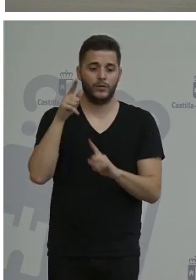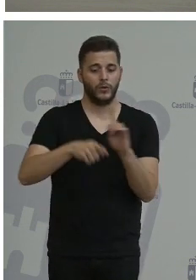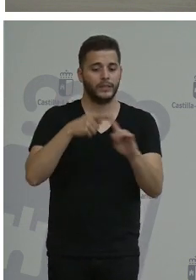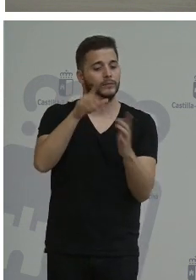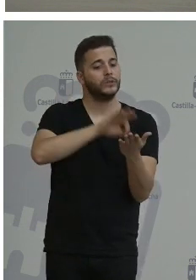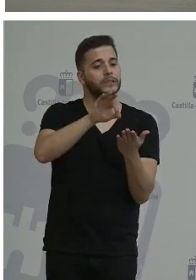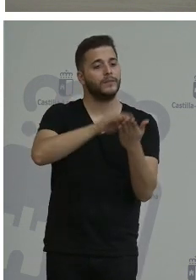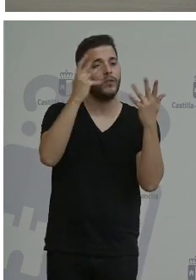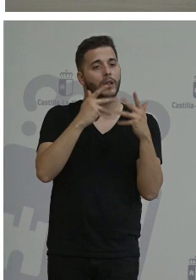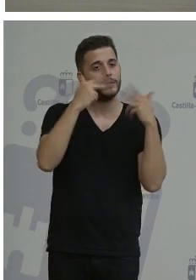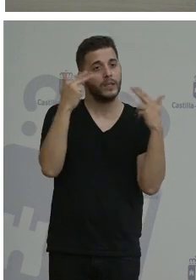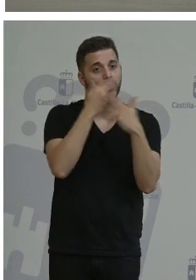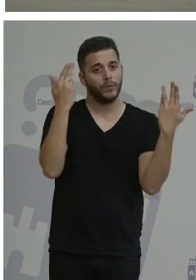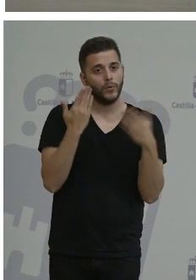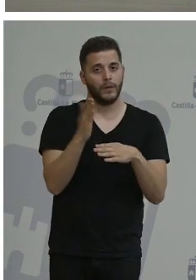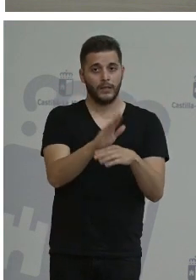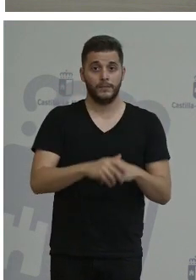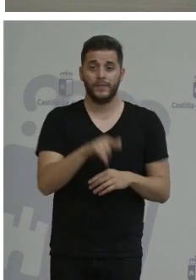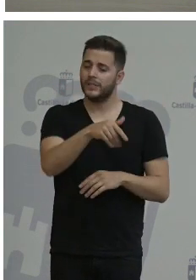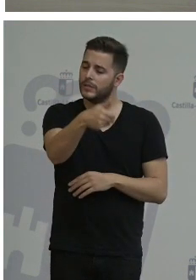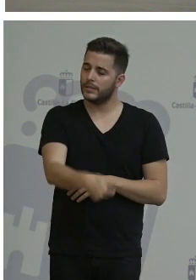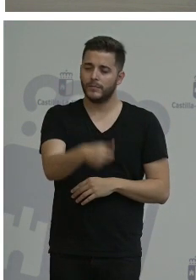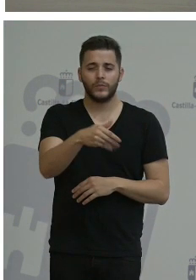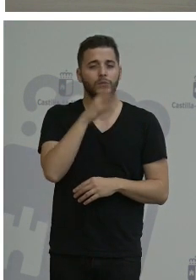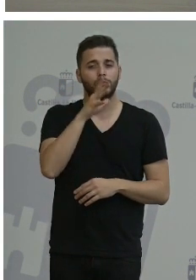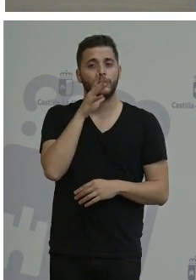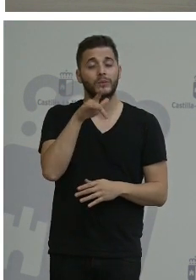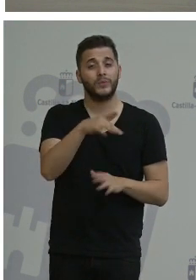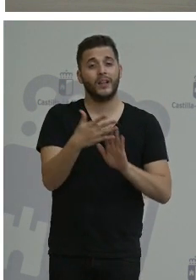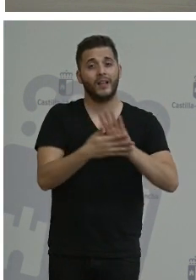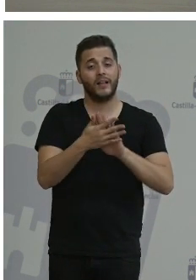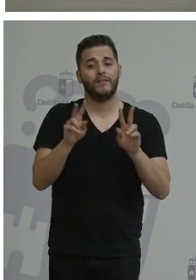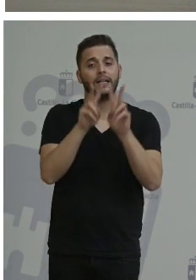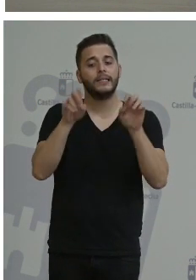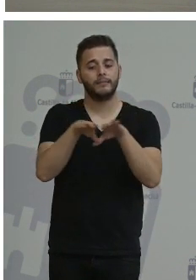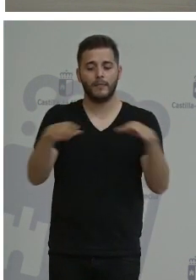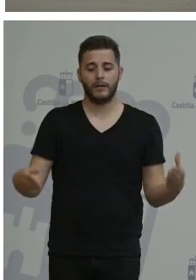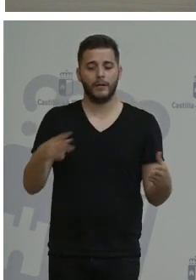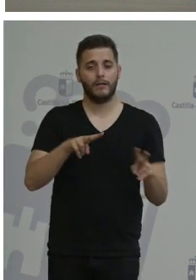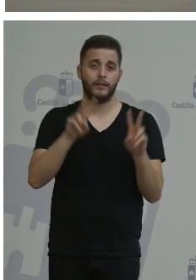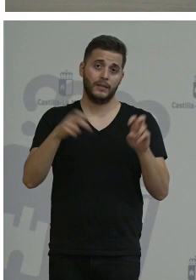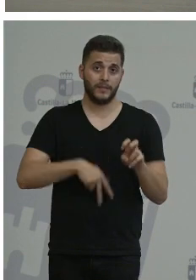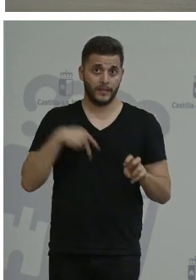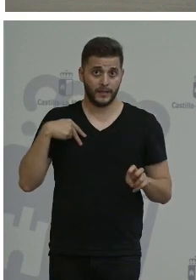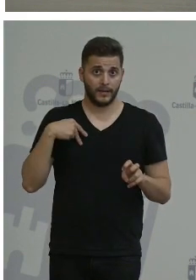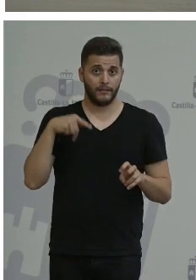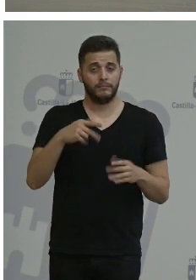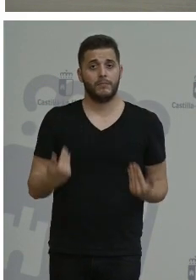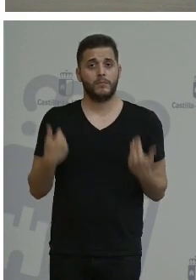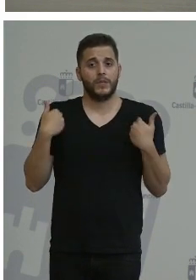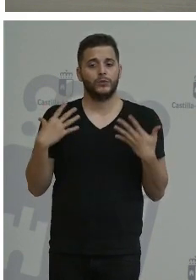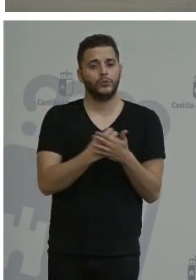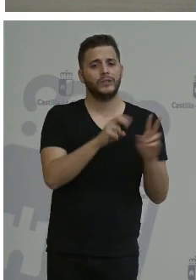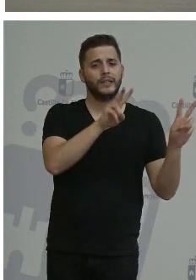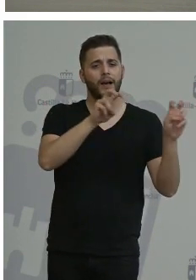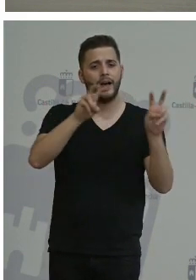administraciones públicas. Esto es muy importante porque habla de la creación de una mesa general que va a tratar de todos estos